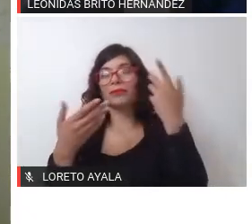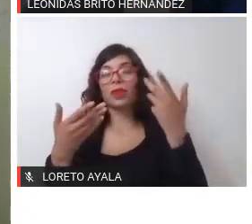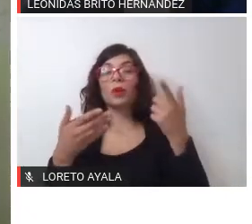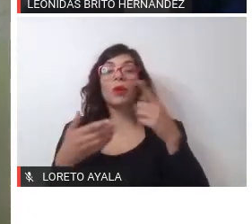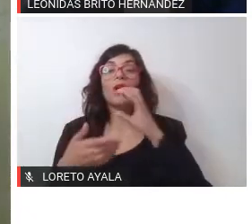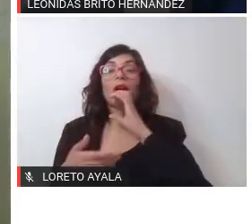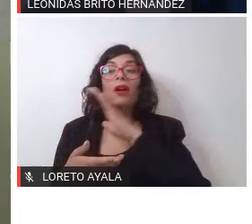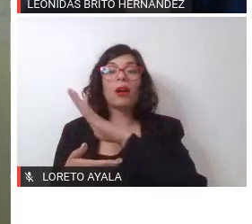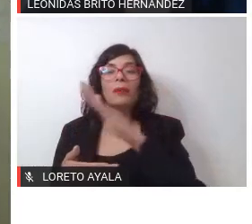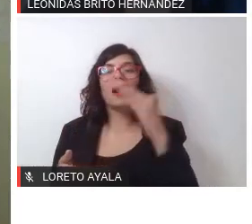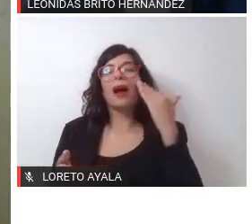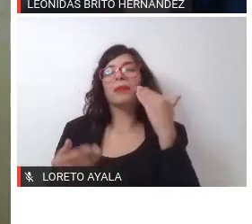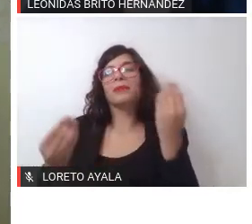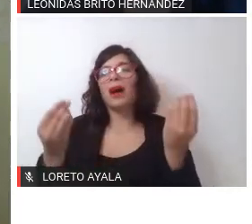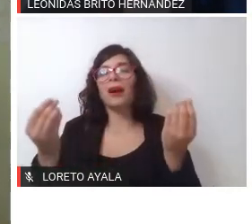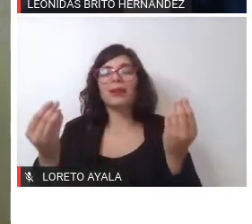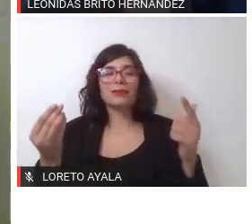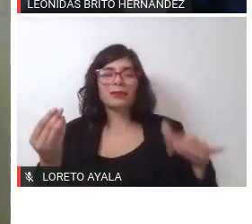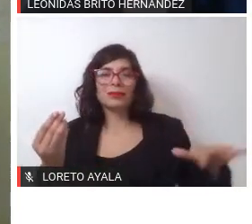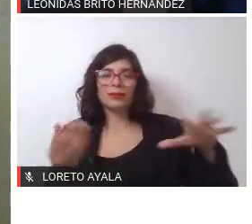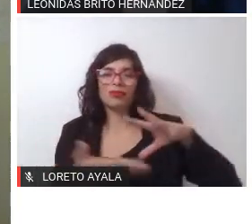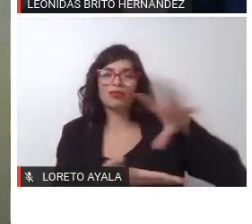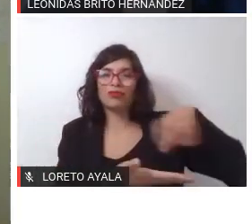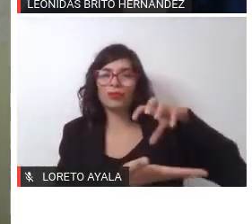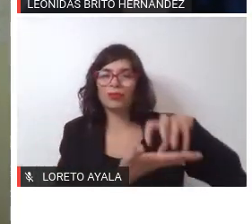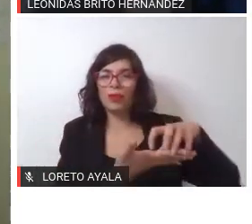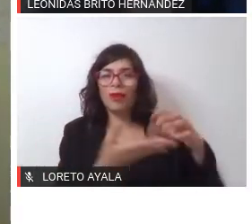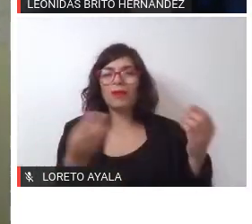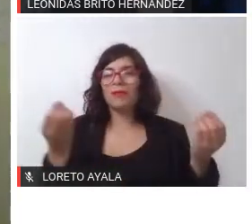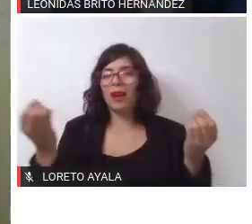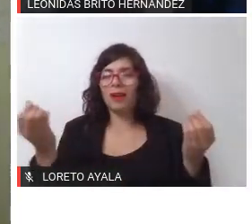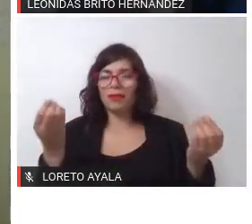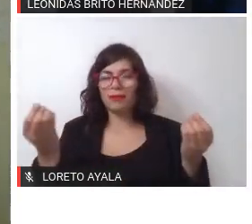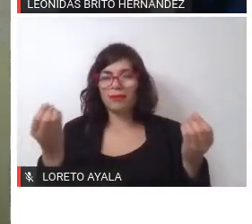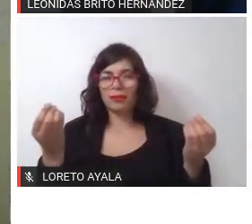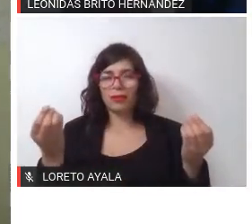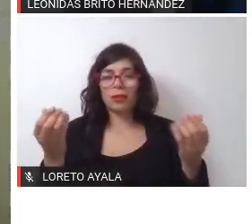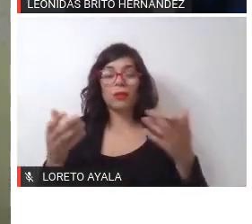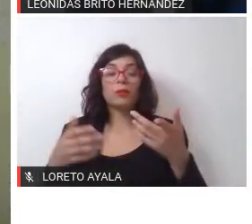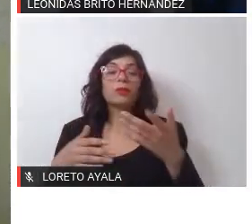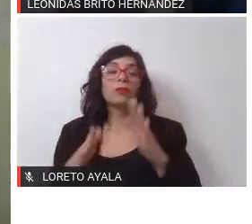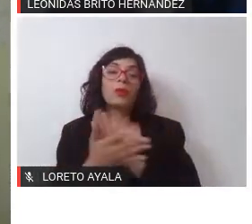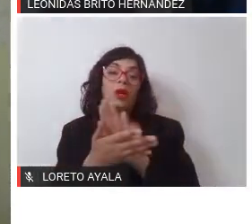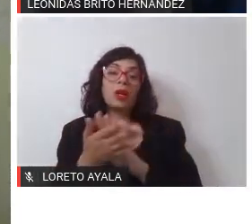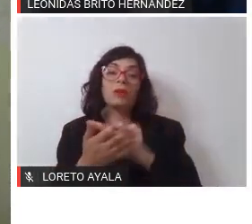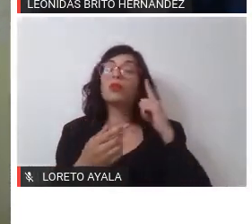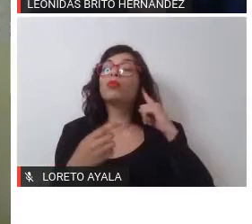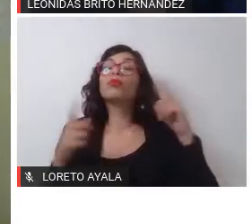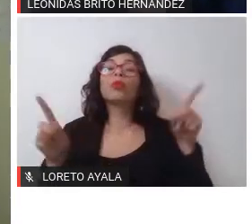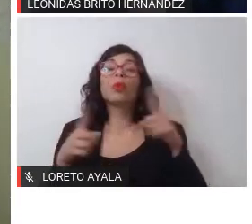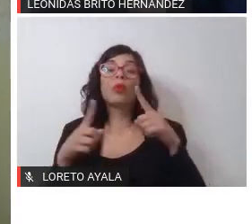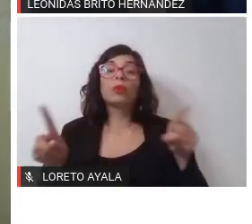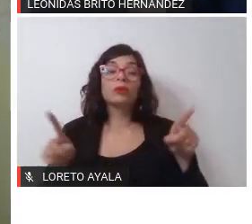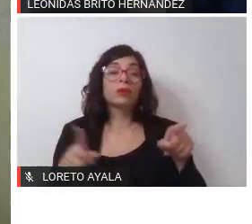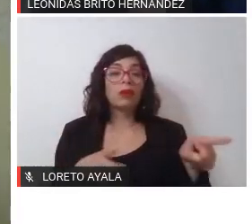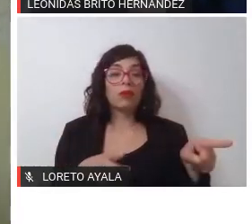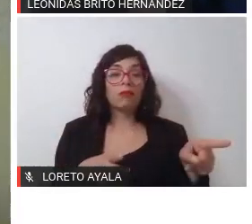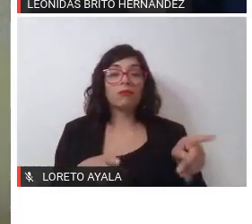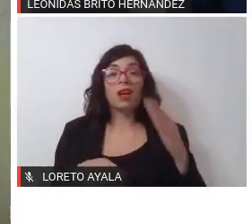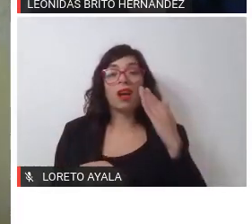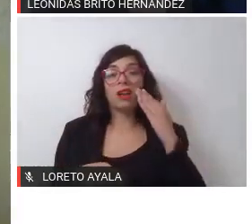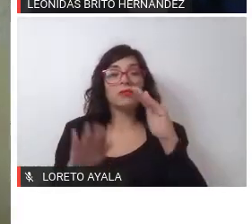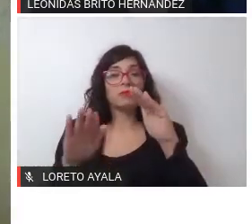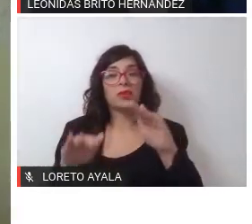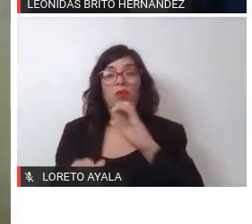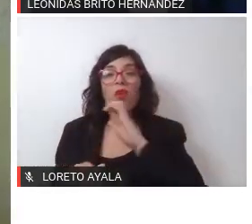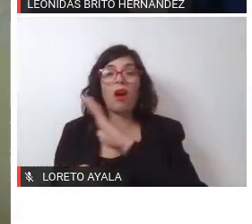es casi urbano, por lo tanto, por decir algo, la música que escucha el mundo urbano es la misma música casi que escucha